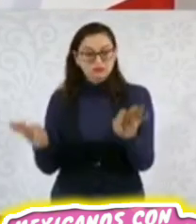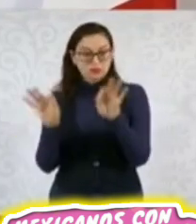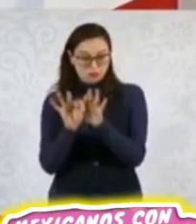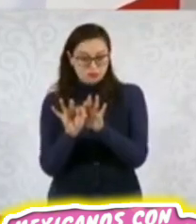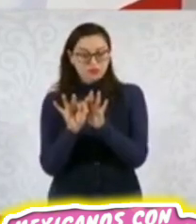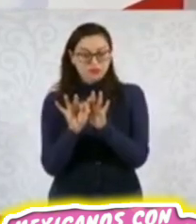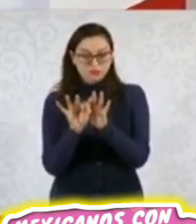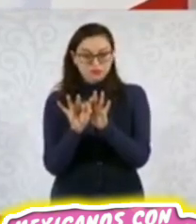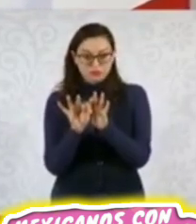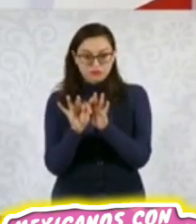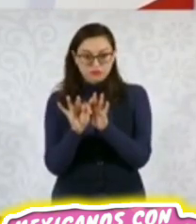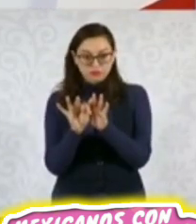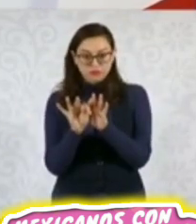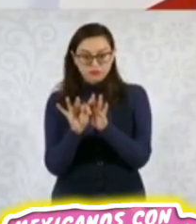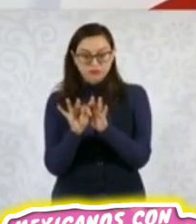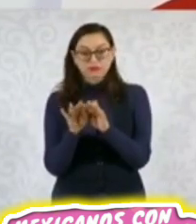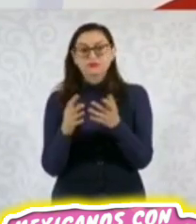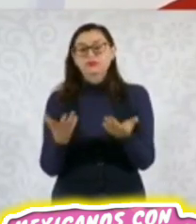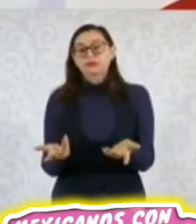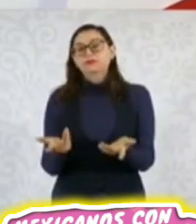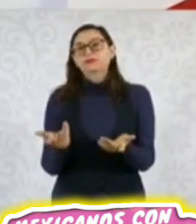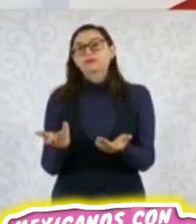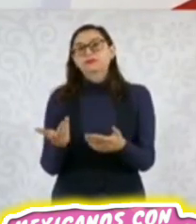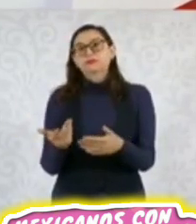se vivían antes del Otis.